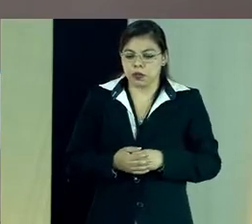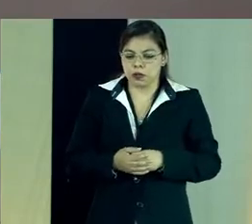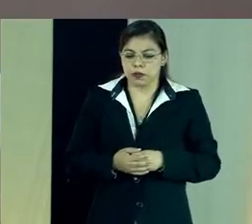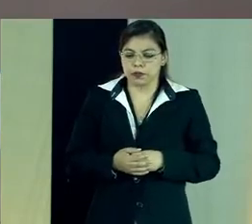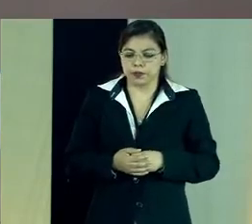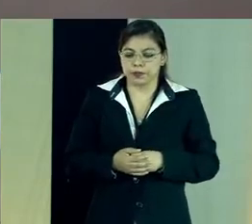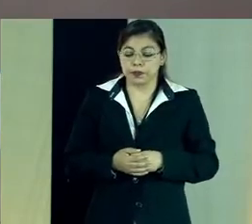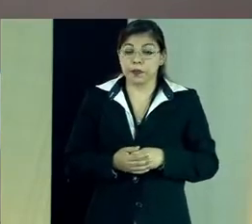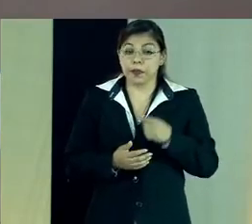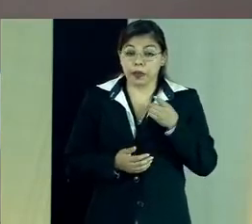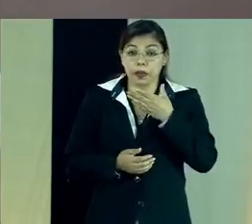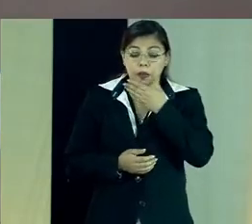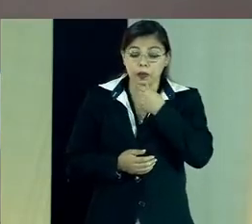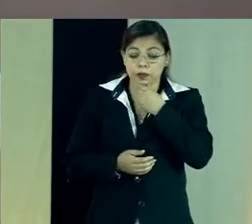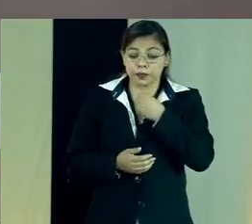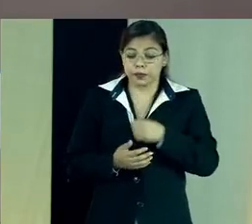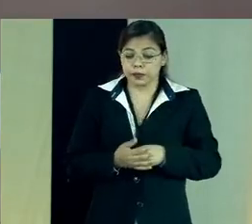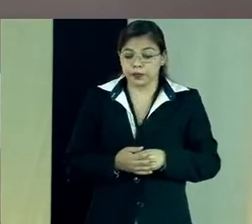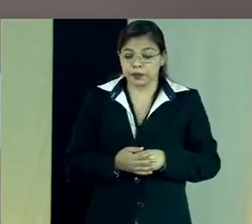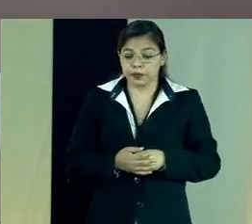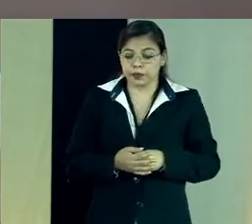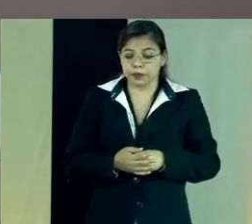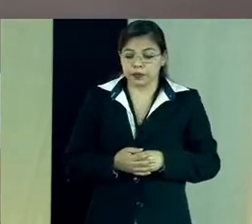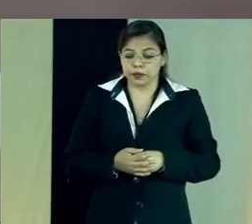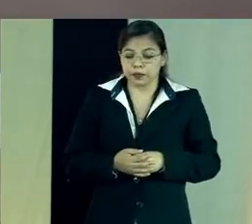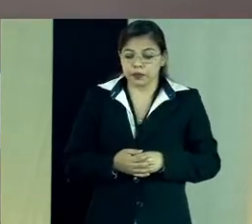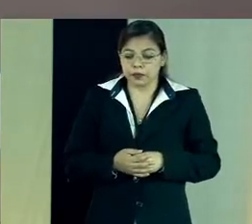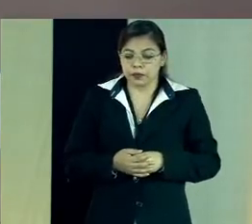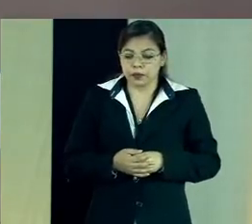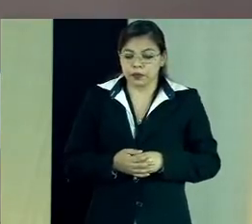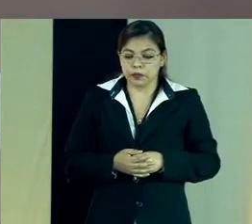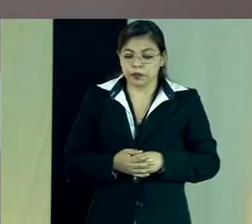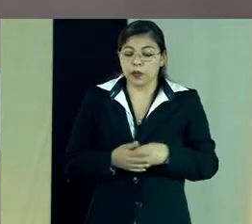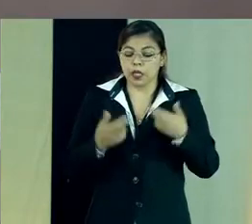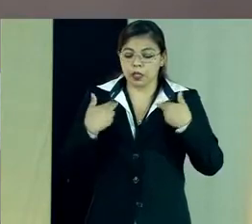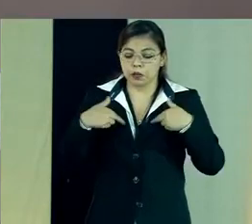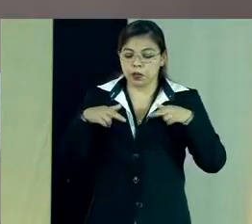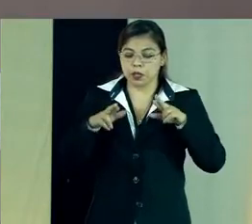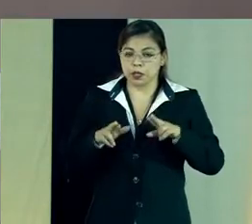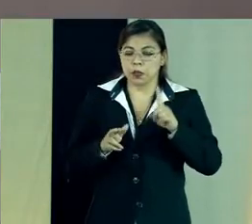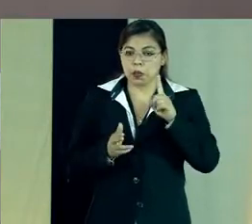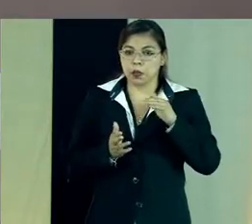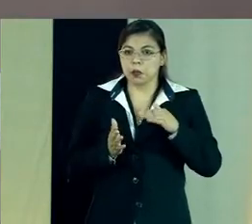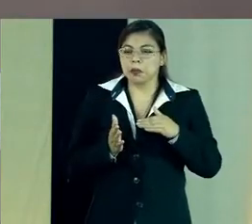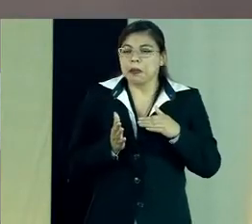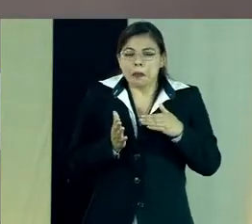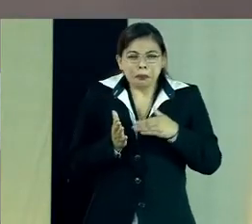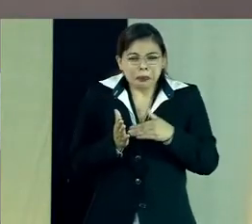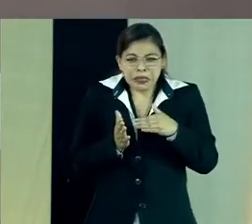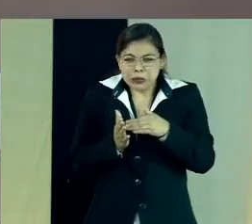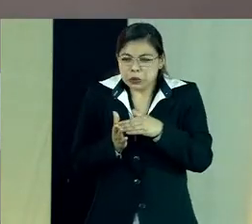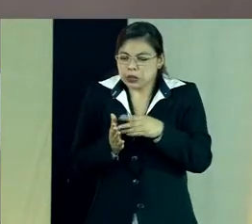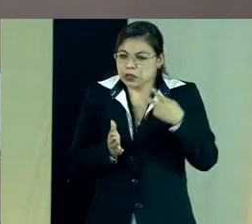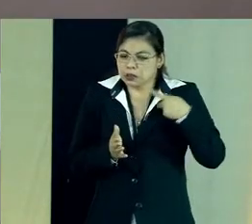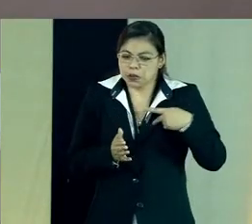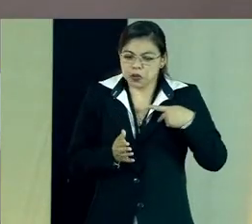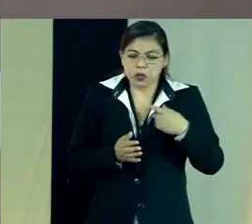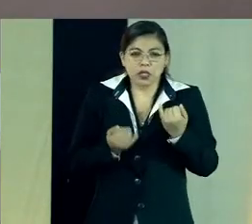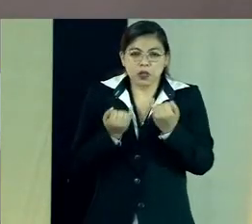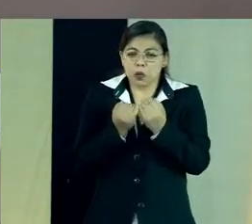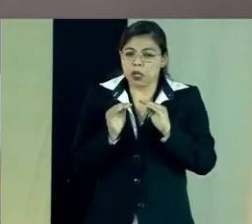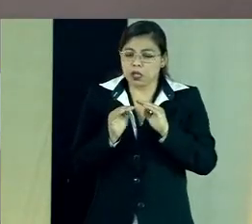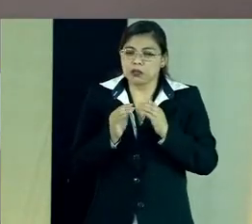señor sin techo señor naipaul representaba a millones de personas pero su